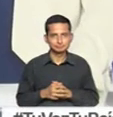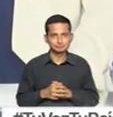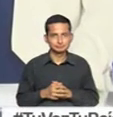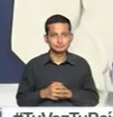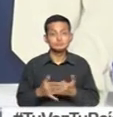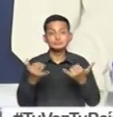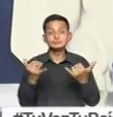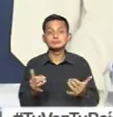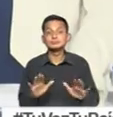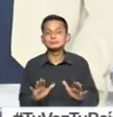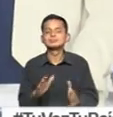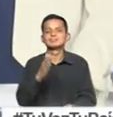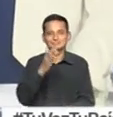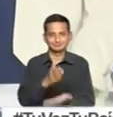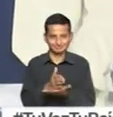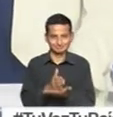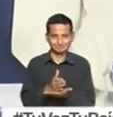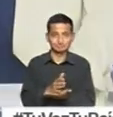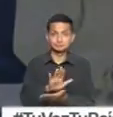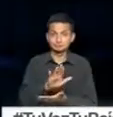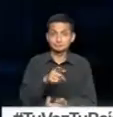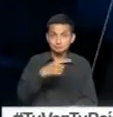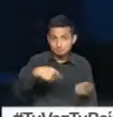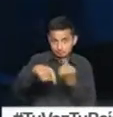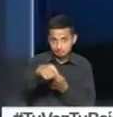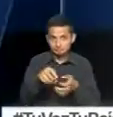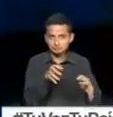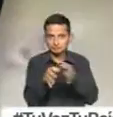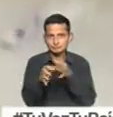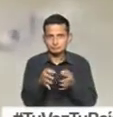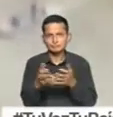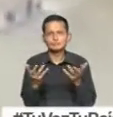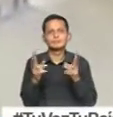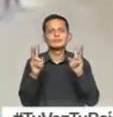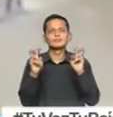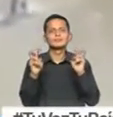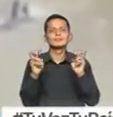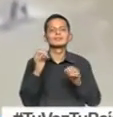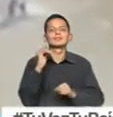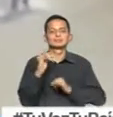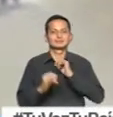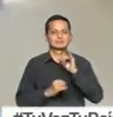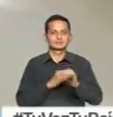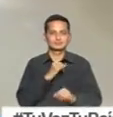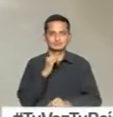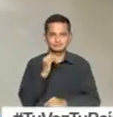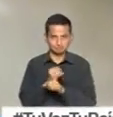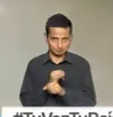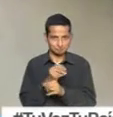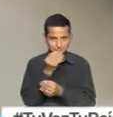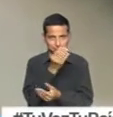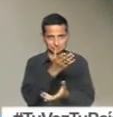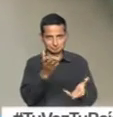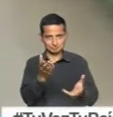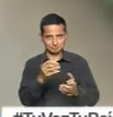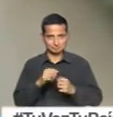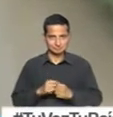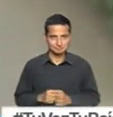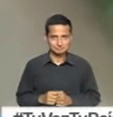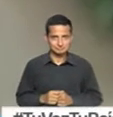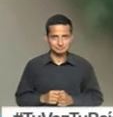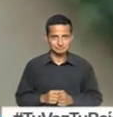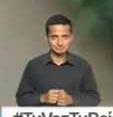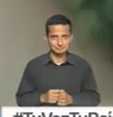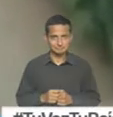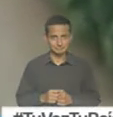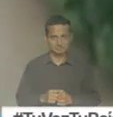Es momento de hacer una nueva pausa. Al volver le ponemos al día con las noticias del contexto internacional.